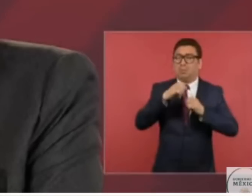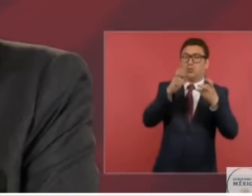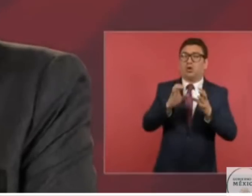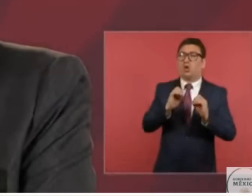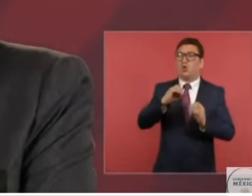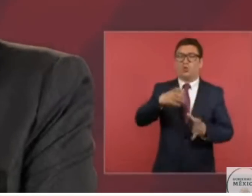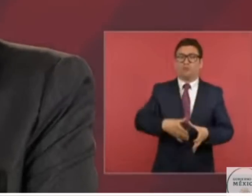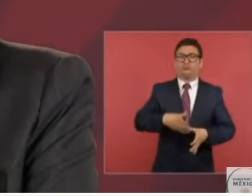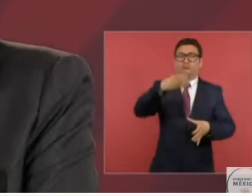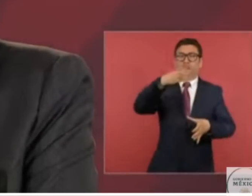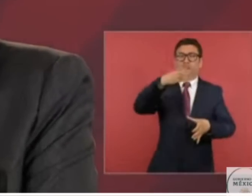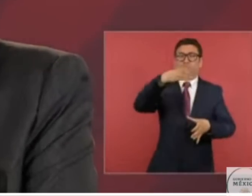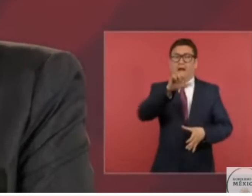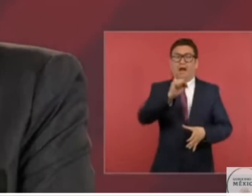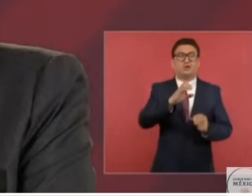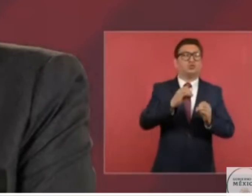una bolsa en el mercado.